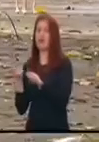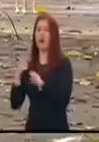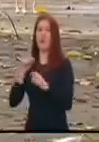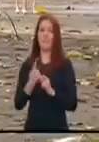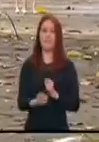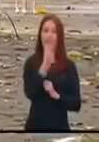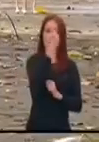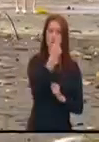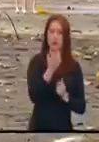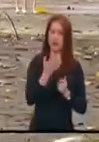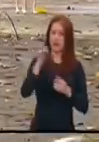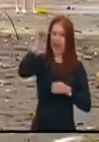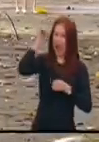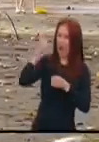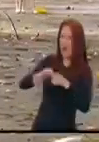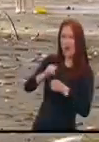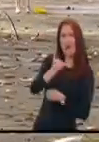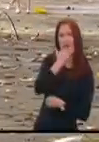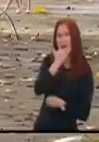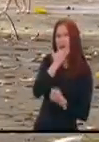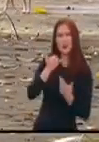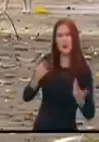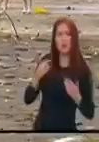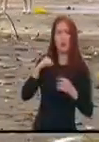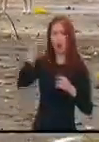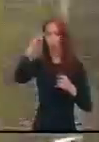un reto gobernarla? Informe especial.